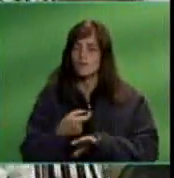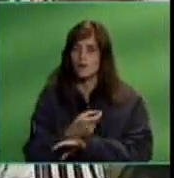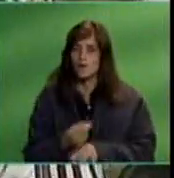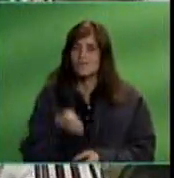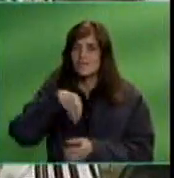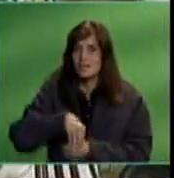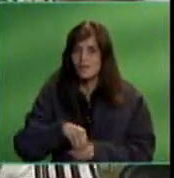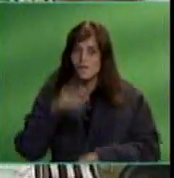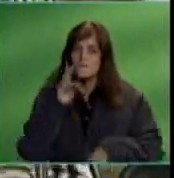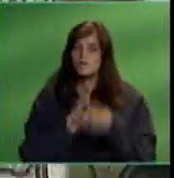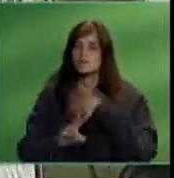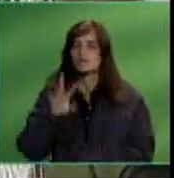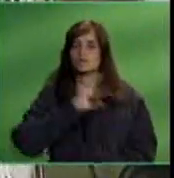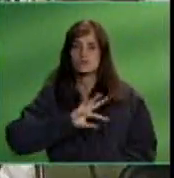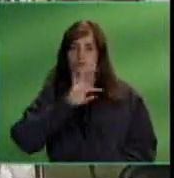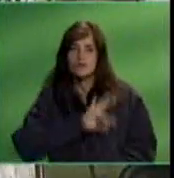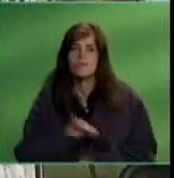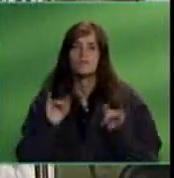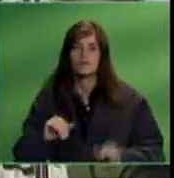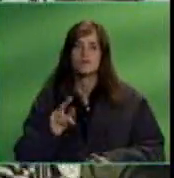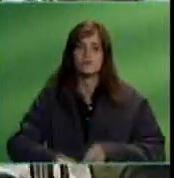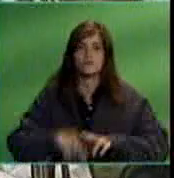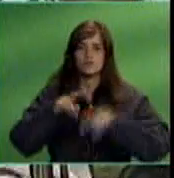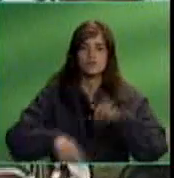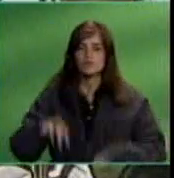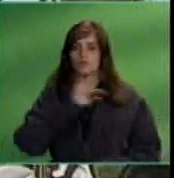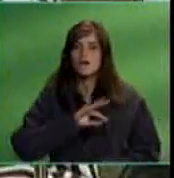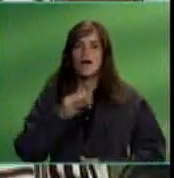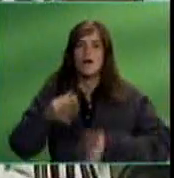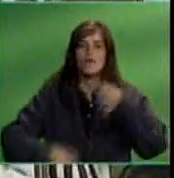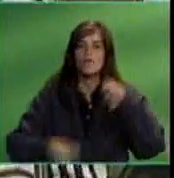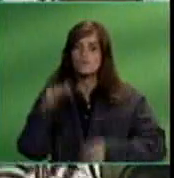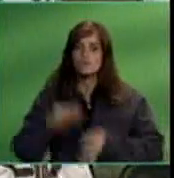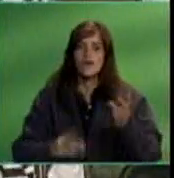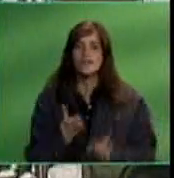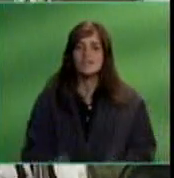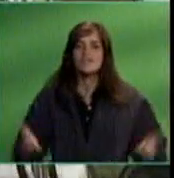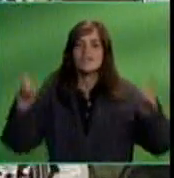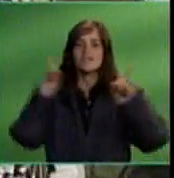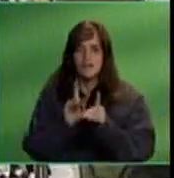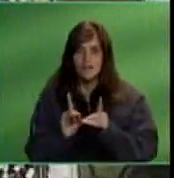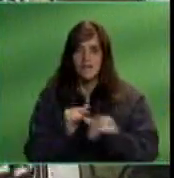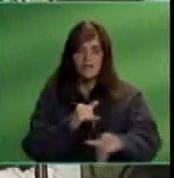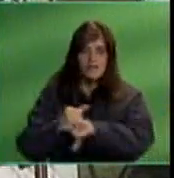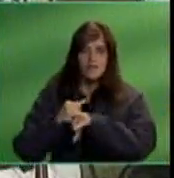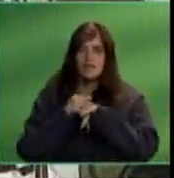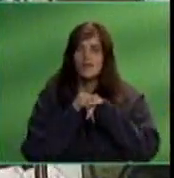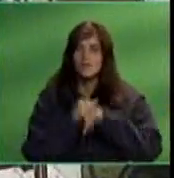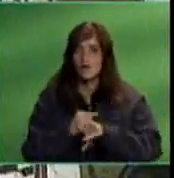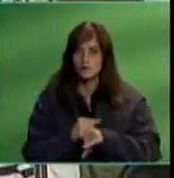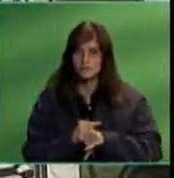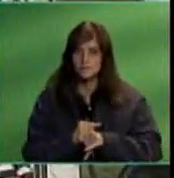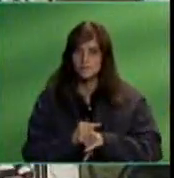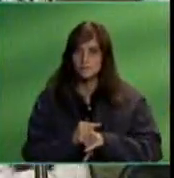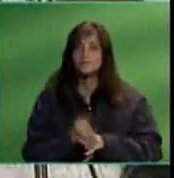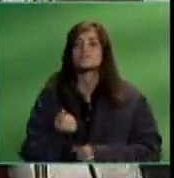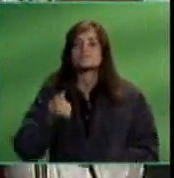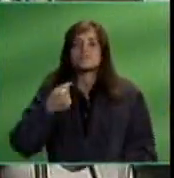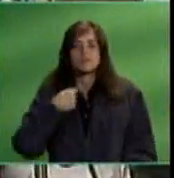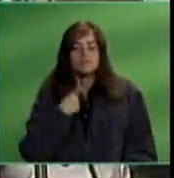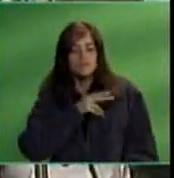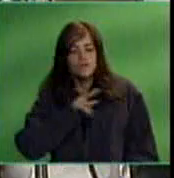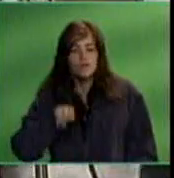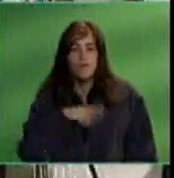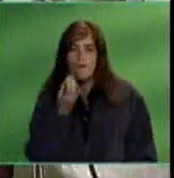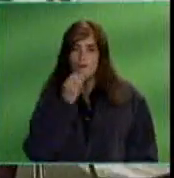desde nuestra visión de sociedad desde la construcción de una sociedad más justa más digna más igualitaria así que yo nosotros